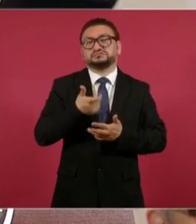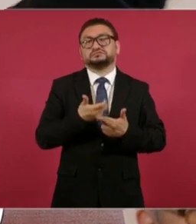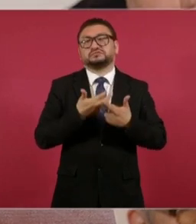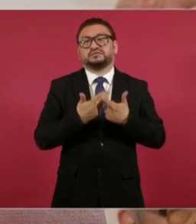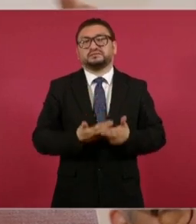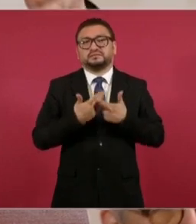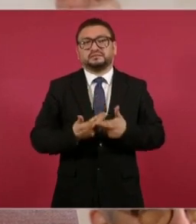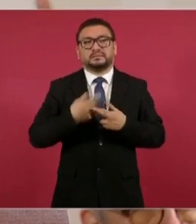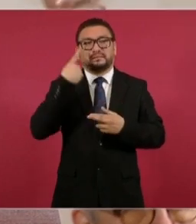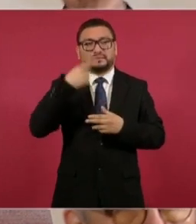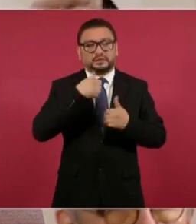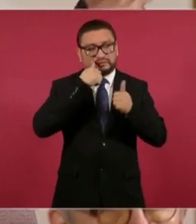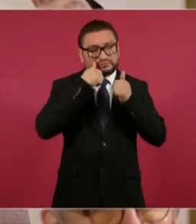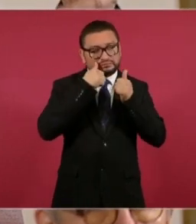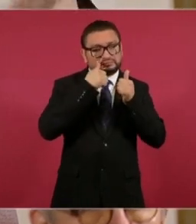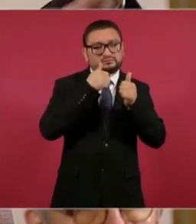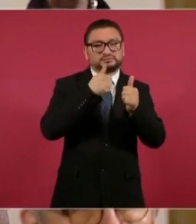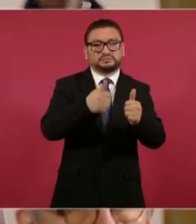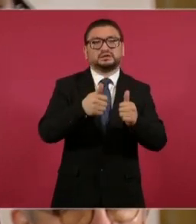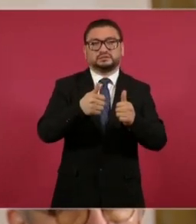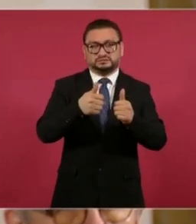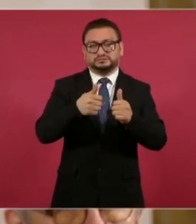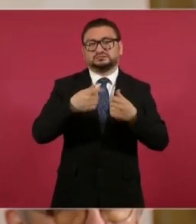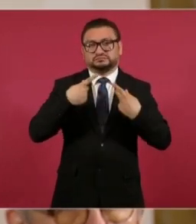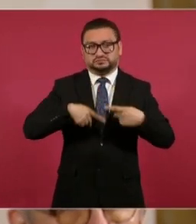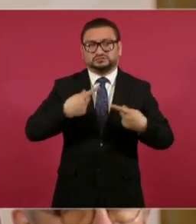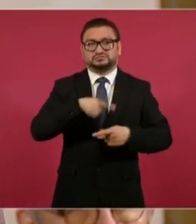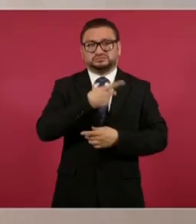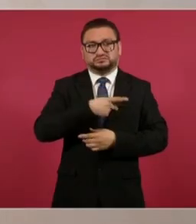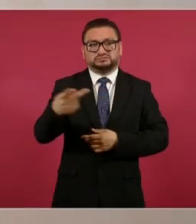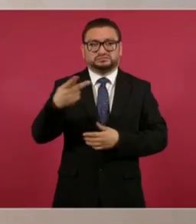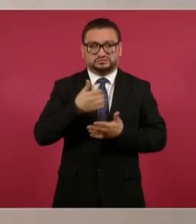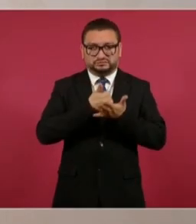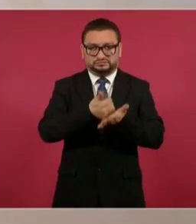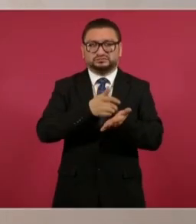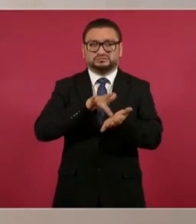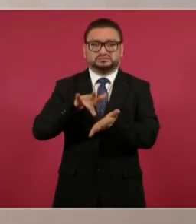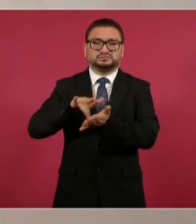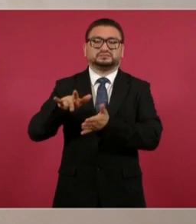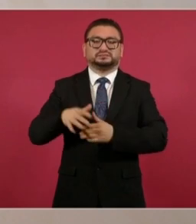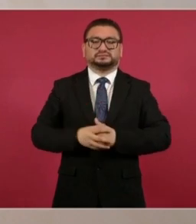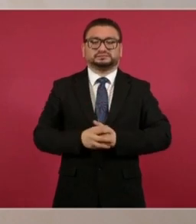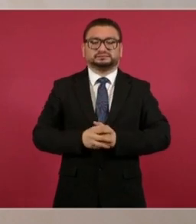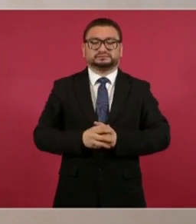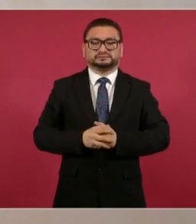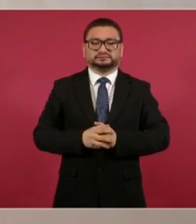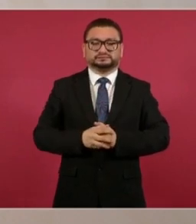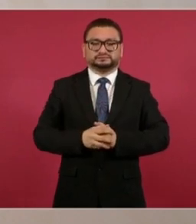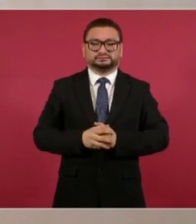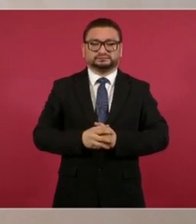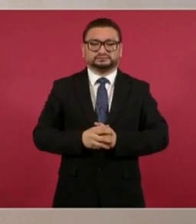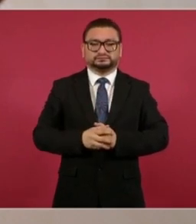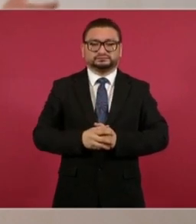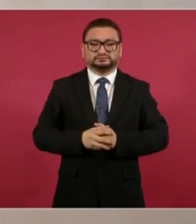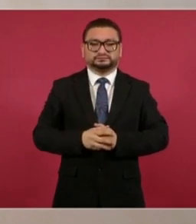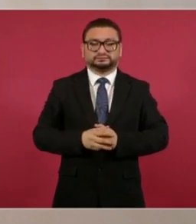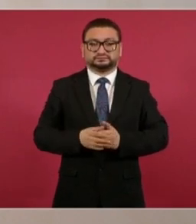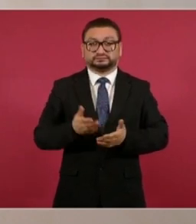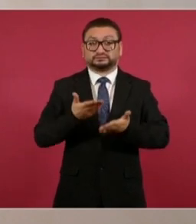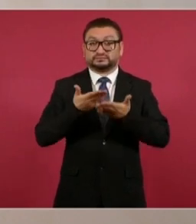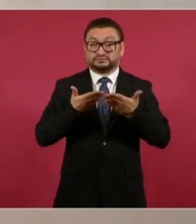para atender a los pobres Entonces ahora